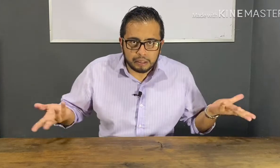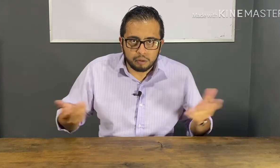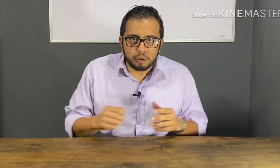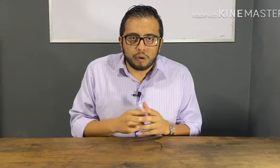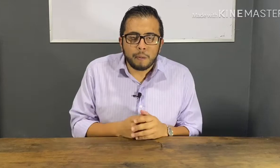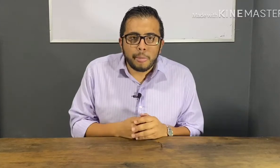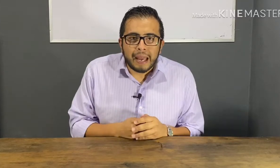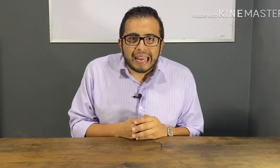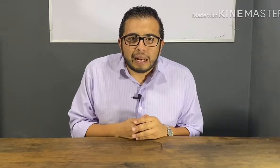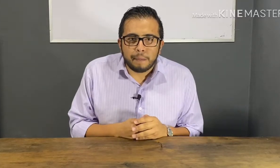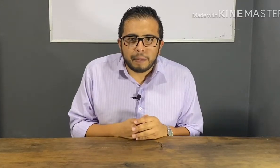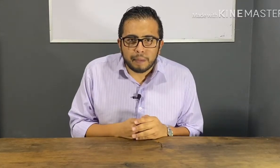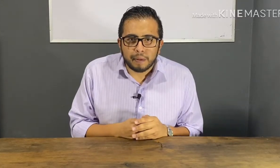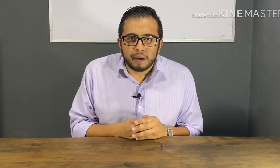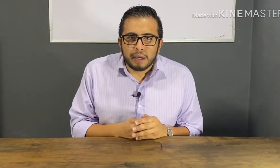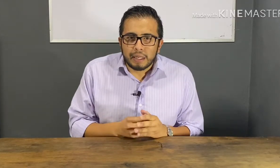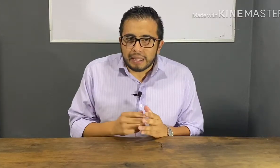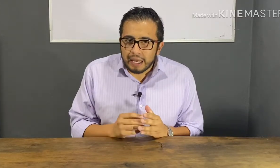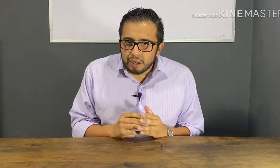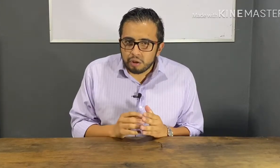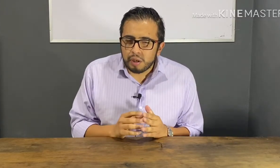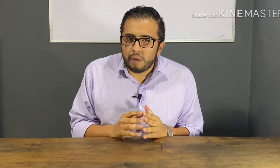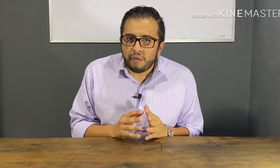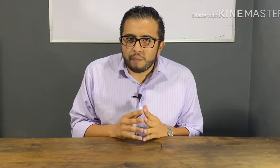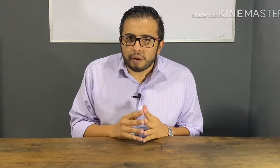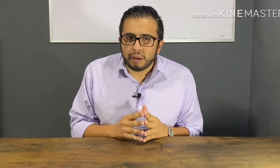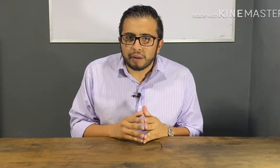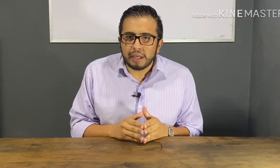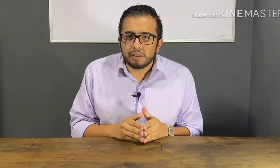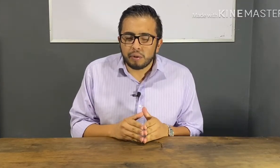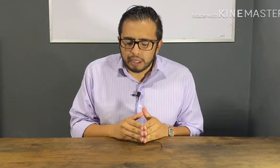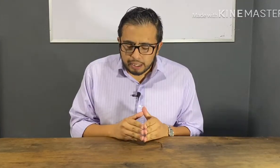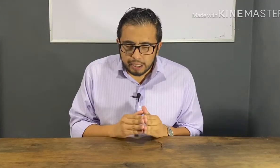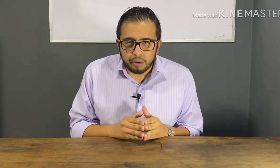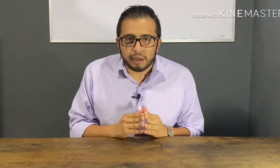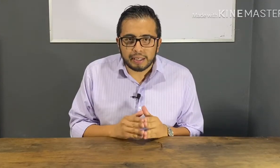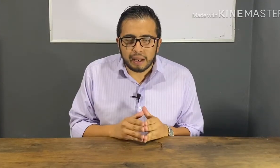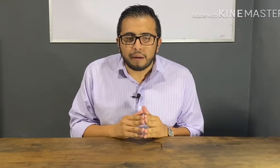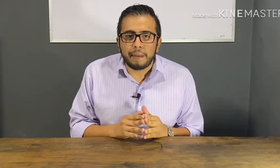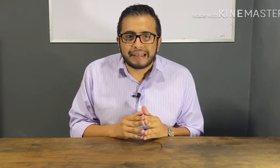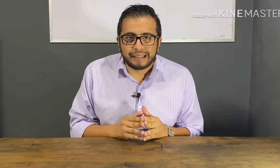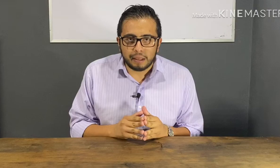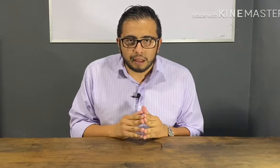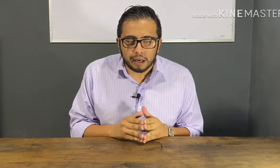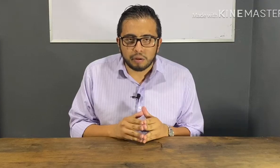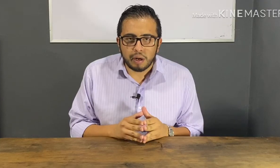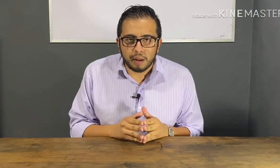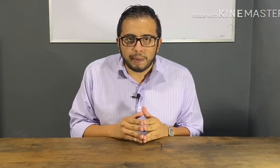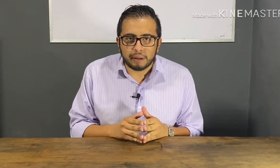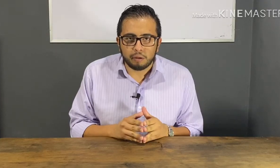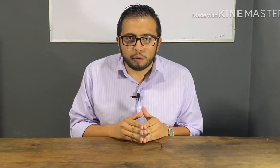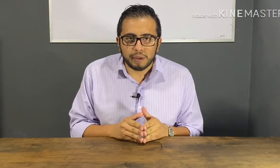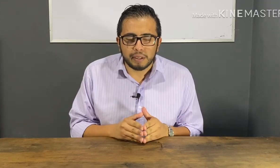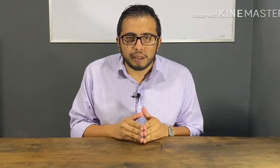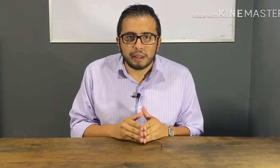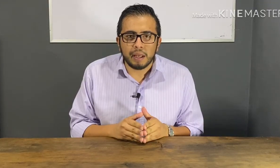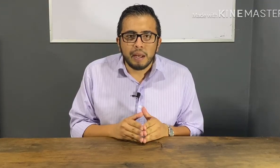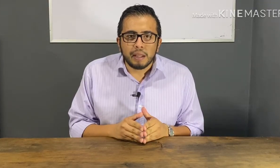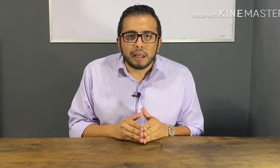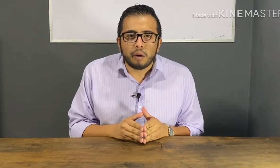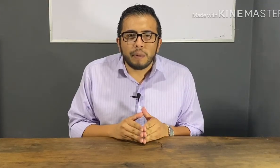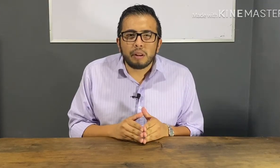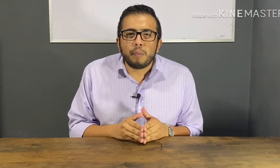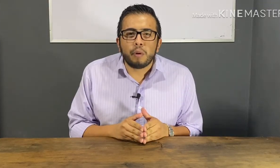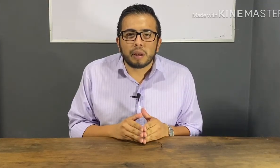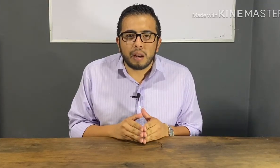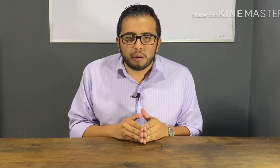en desuso, el PIB. De hecho, se mofa un poquito de esto y creo que es algo bastante irracional de parte de nuestro presidente.